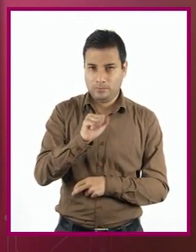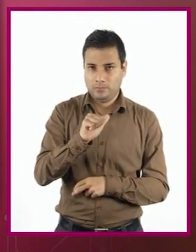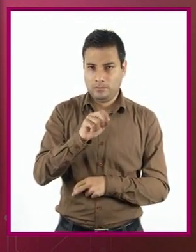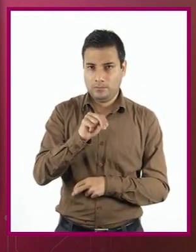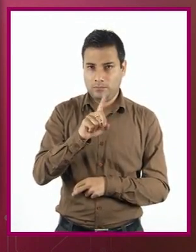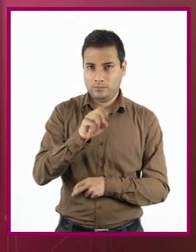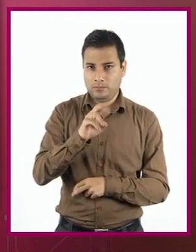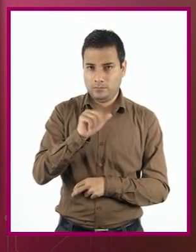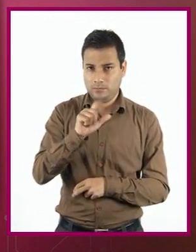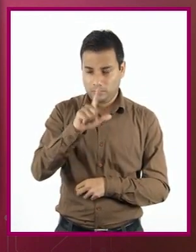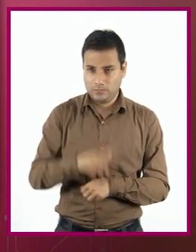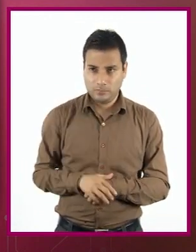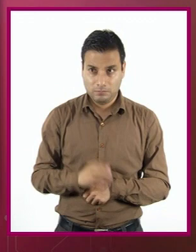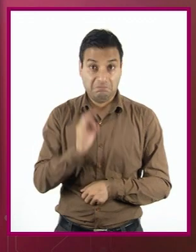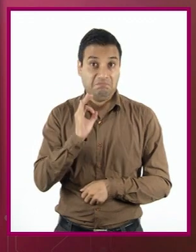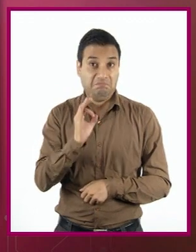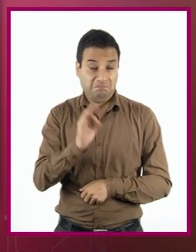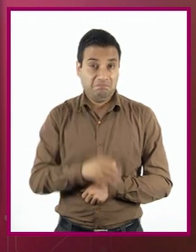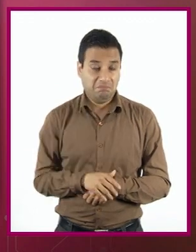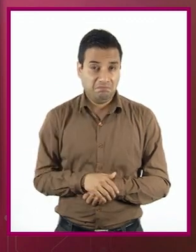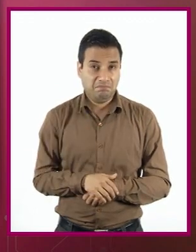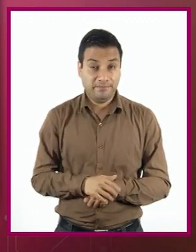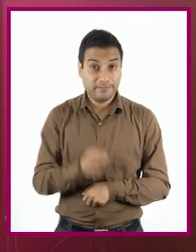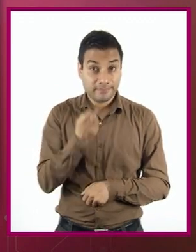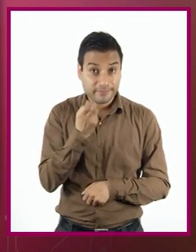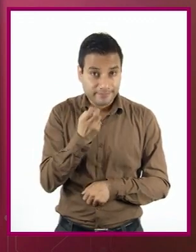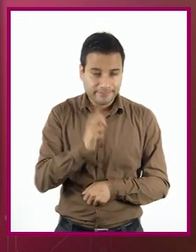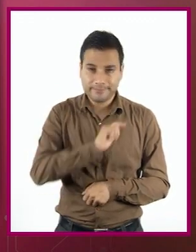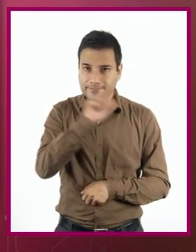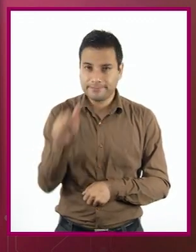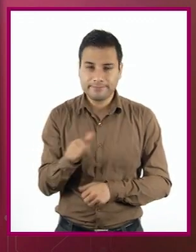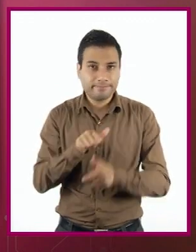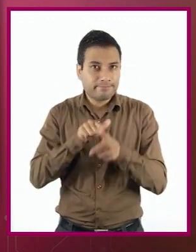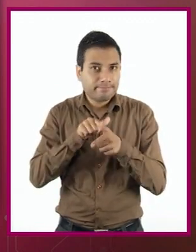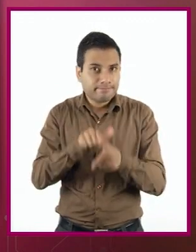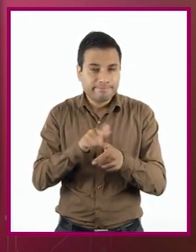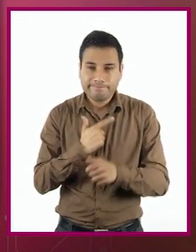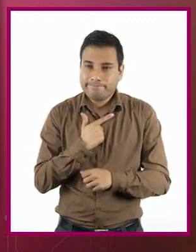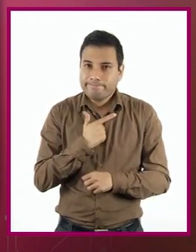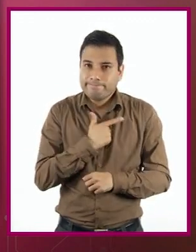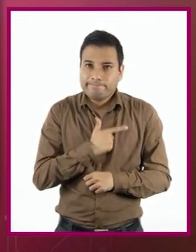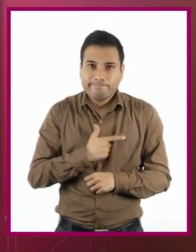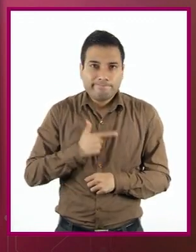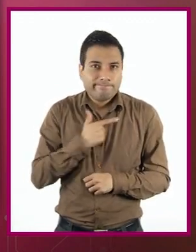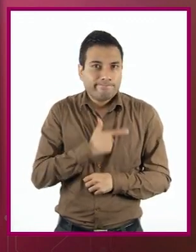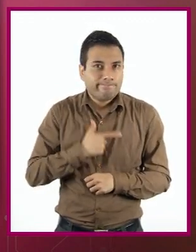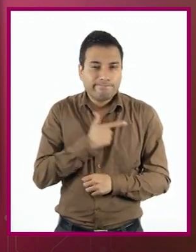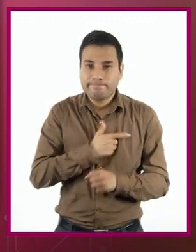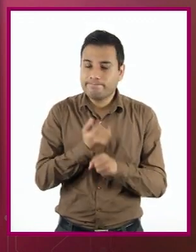este conjunto de intereses e influencias me motivaron a seguir por este camino de la ciencia.